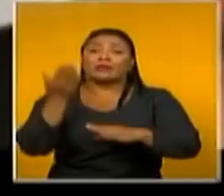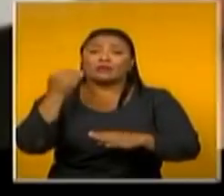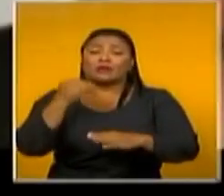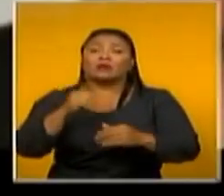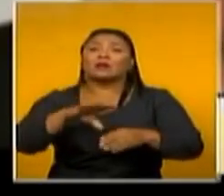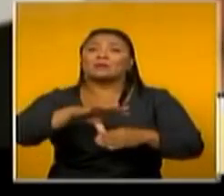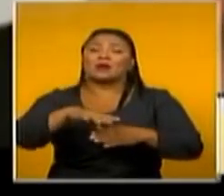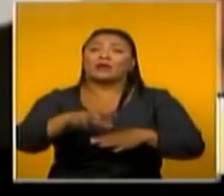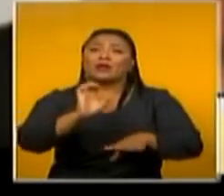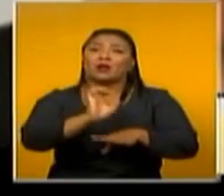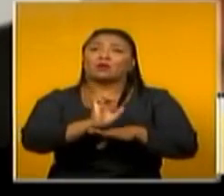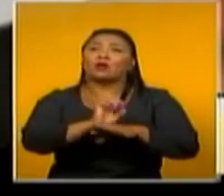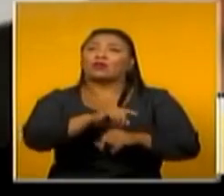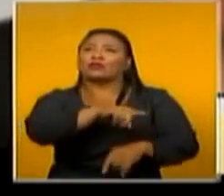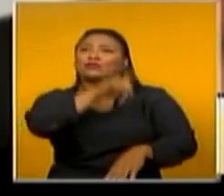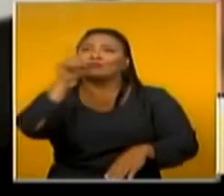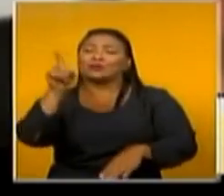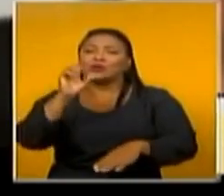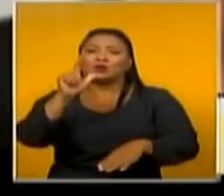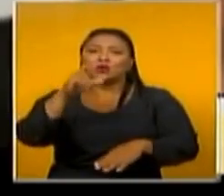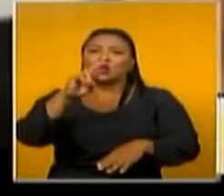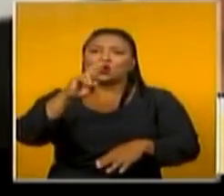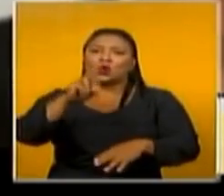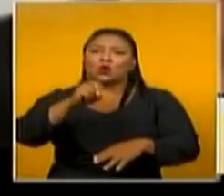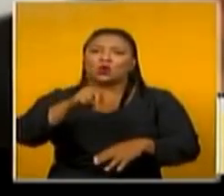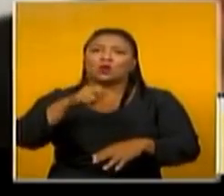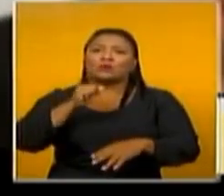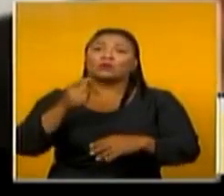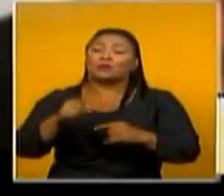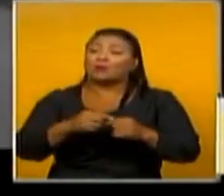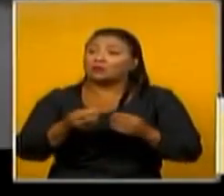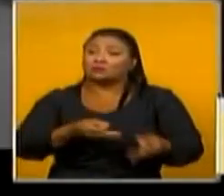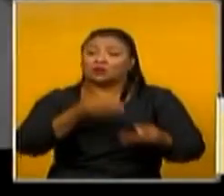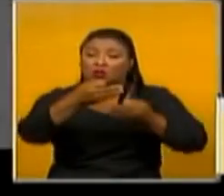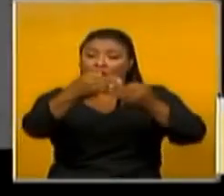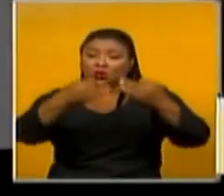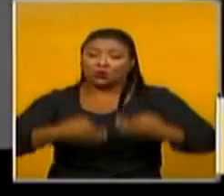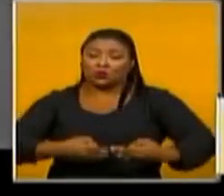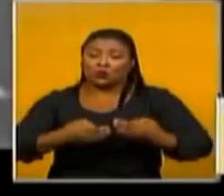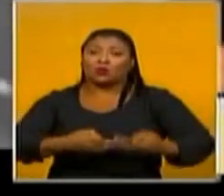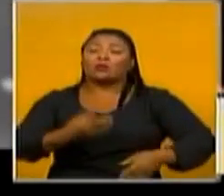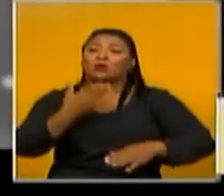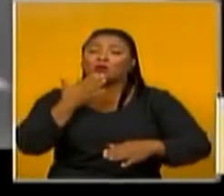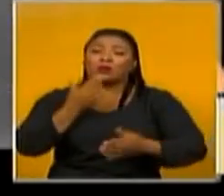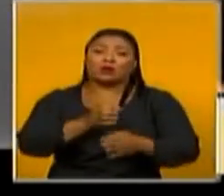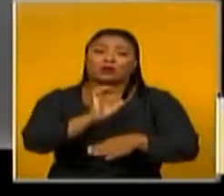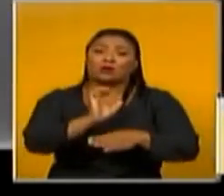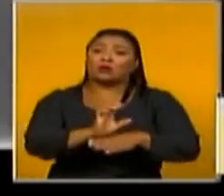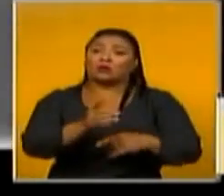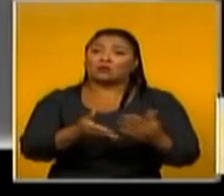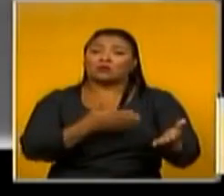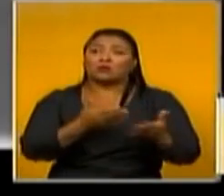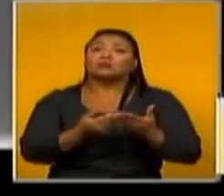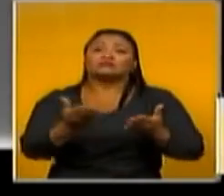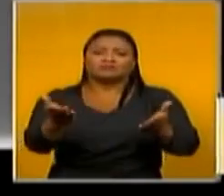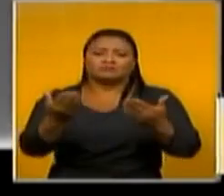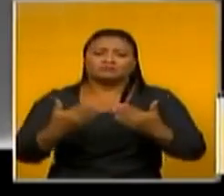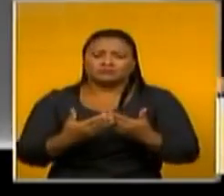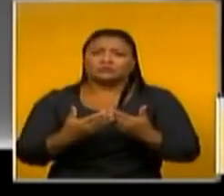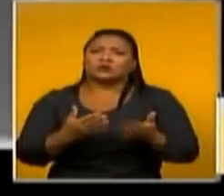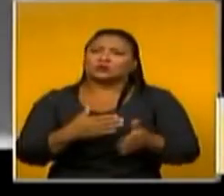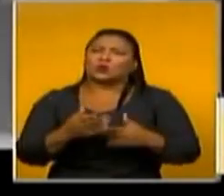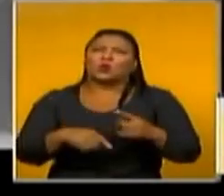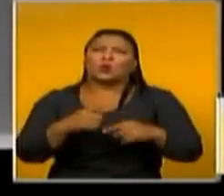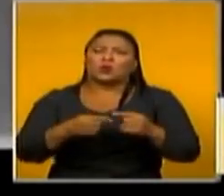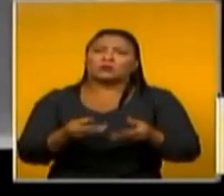Embajada de Ecuador en Londres, donde aún continúa. La entrega del documento de identidad como ecuatoriano se le habría otorgado, según los registros,